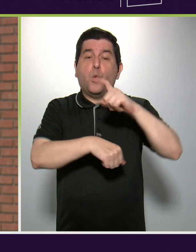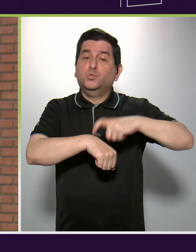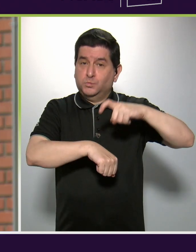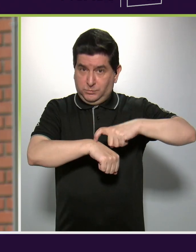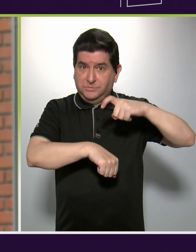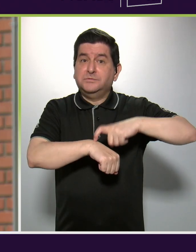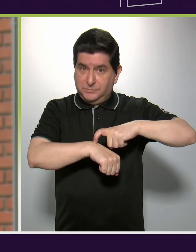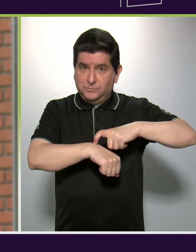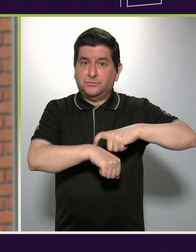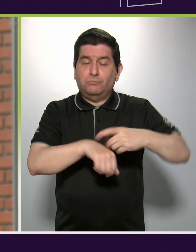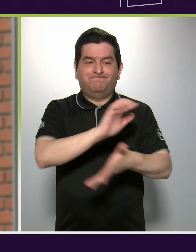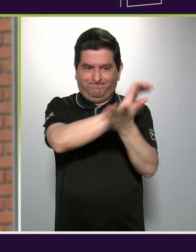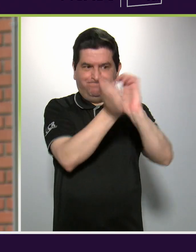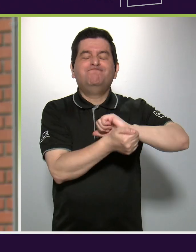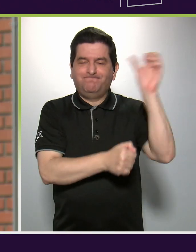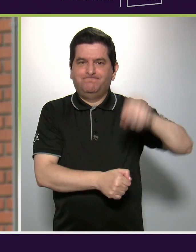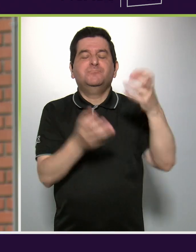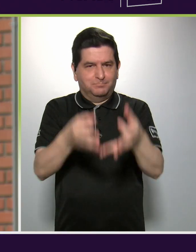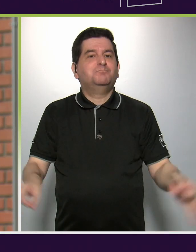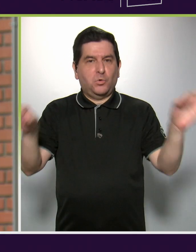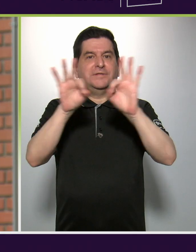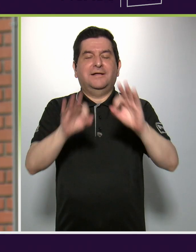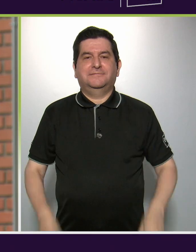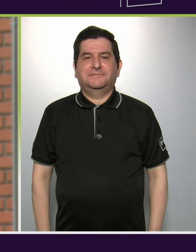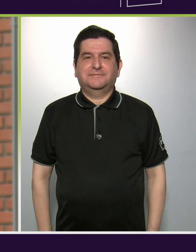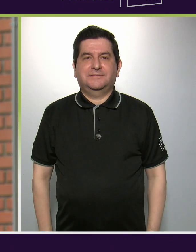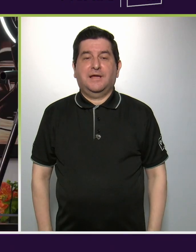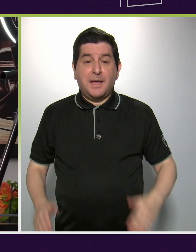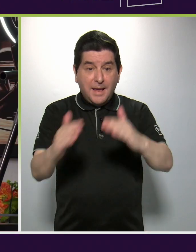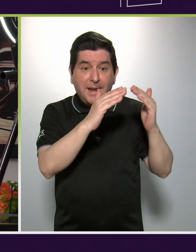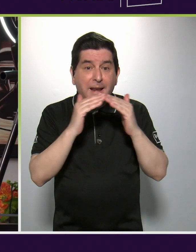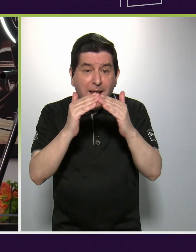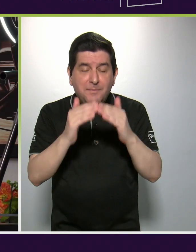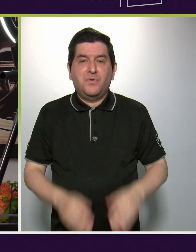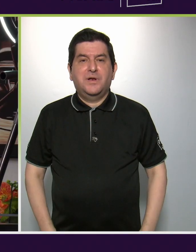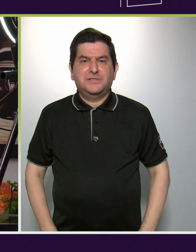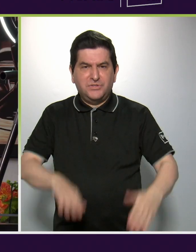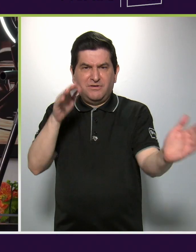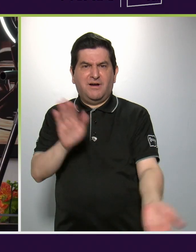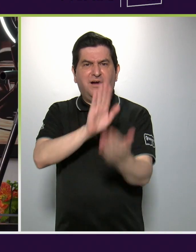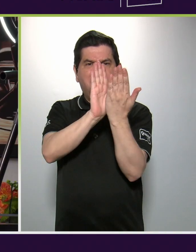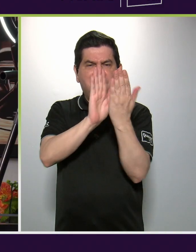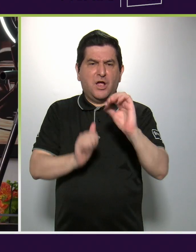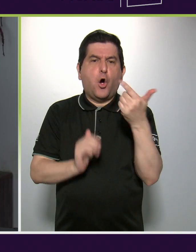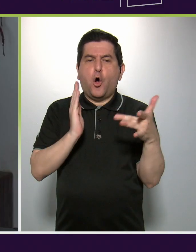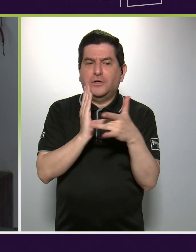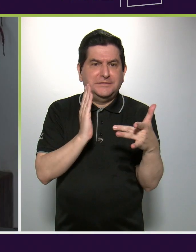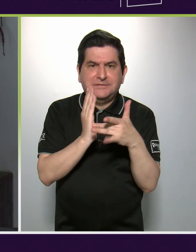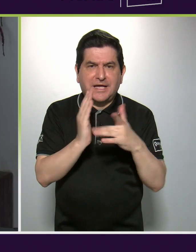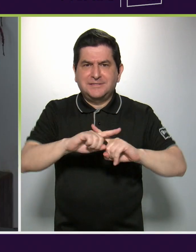uso del tiempo va a cambiar, sí, significativamente, porque vamos a tener una población que ha sido expuesta a